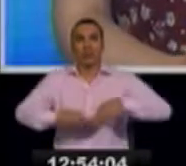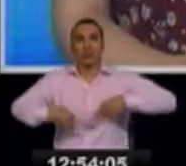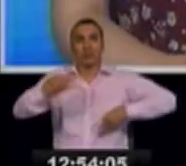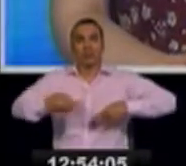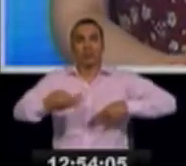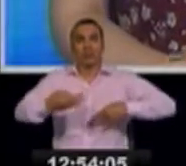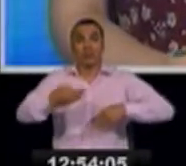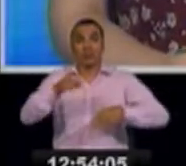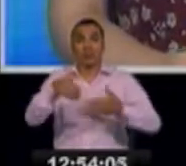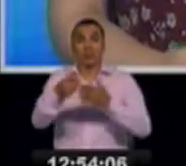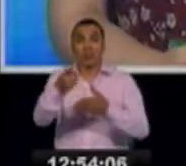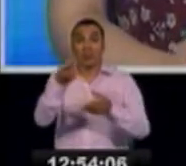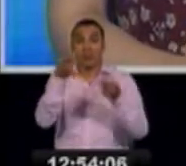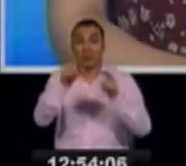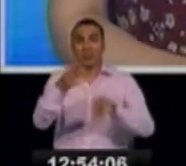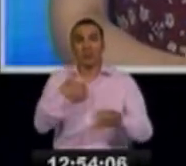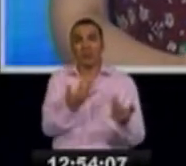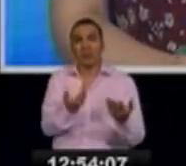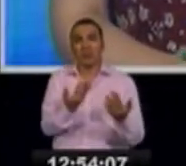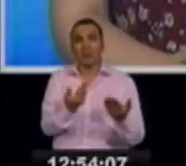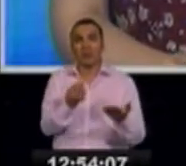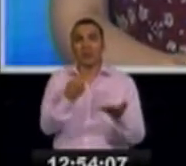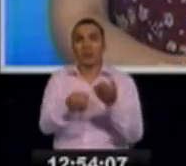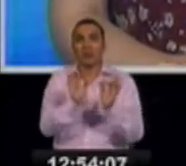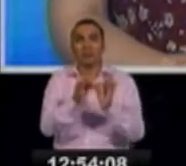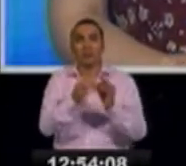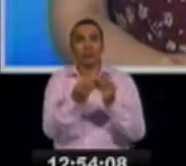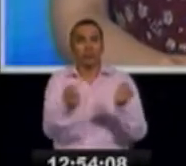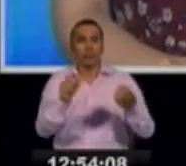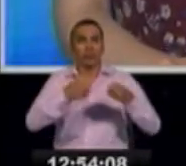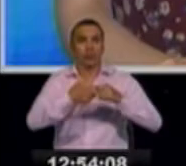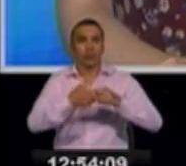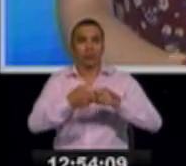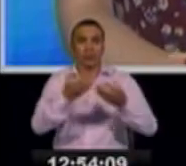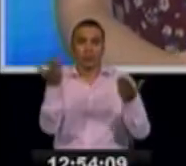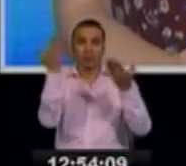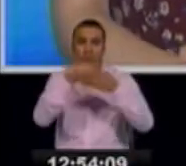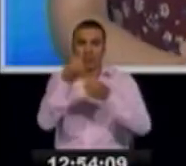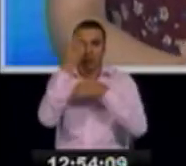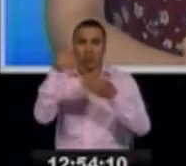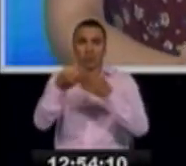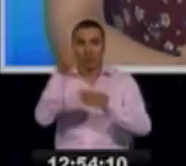Judicatura. Ellos, por supuesto, esperan la reparación. Hasta aquí nuestro informe. Buenas tardes.